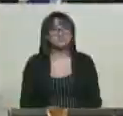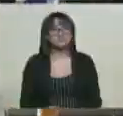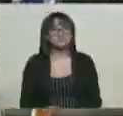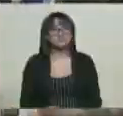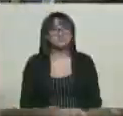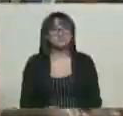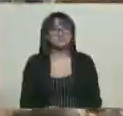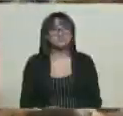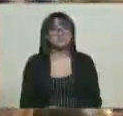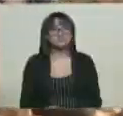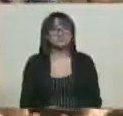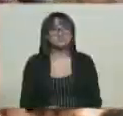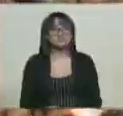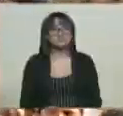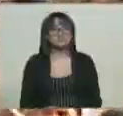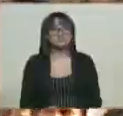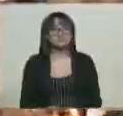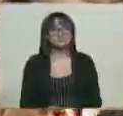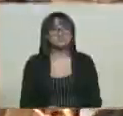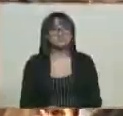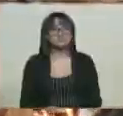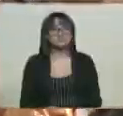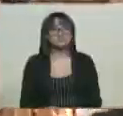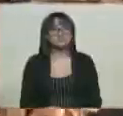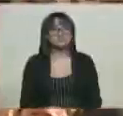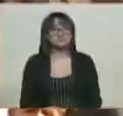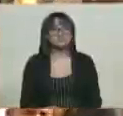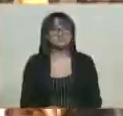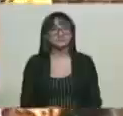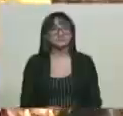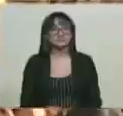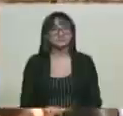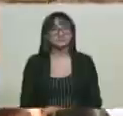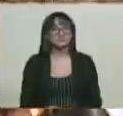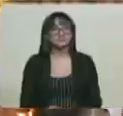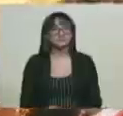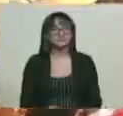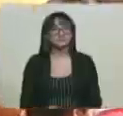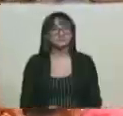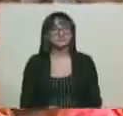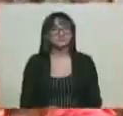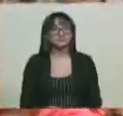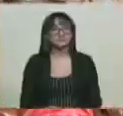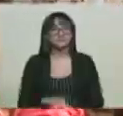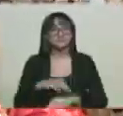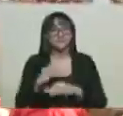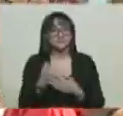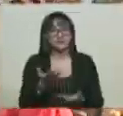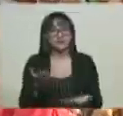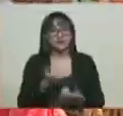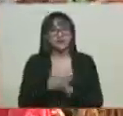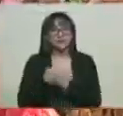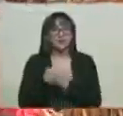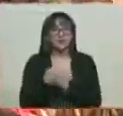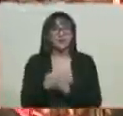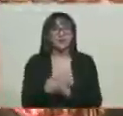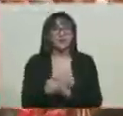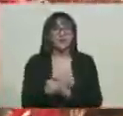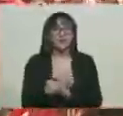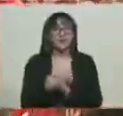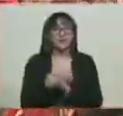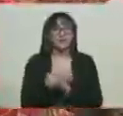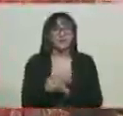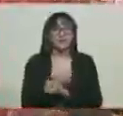¡Qué fuerza! La fuerza solo viene de una sola fuente, el amor. El amor que nos